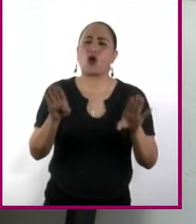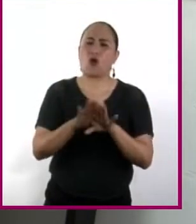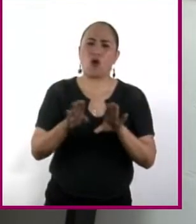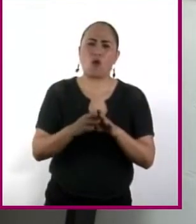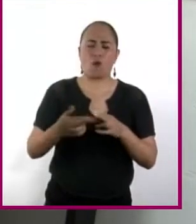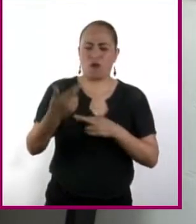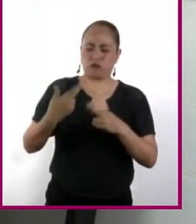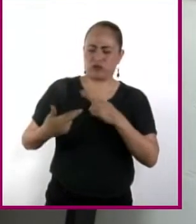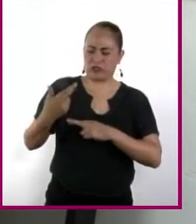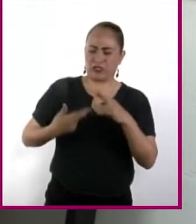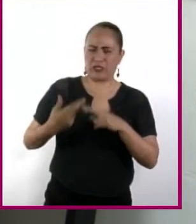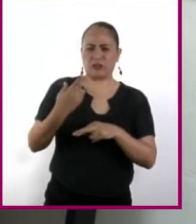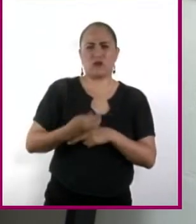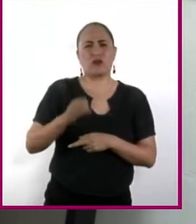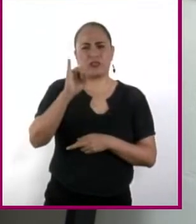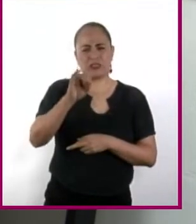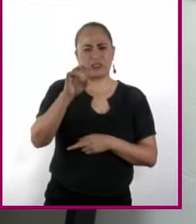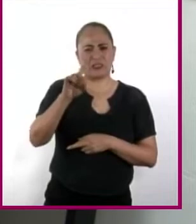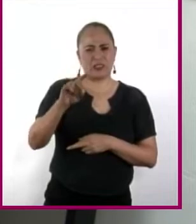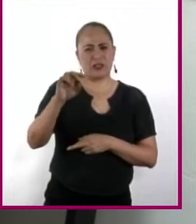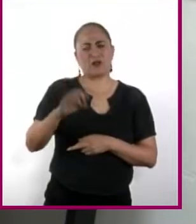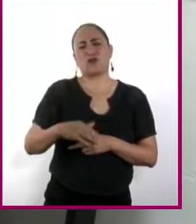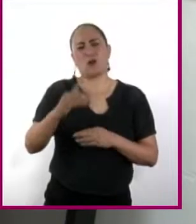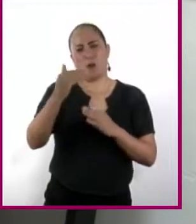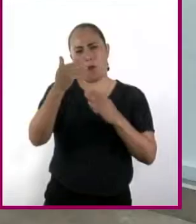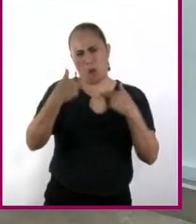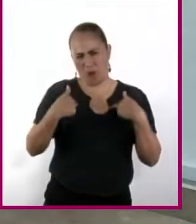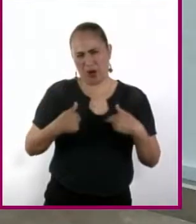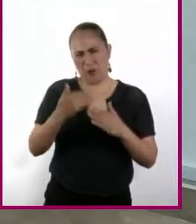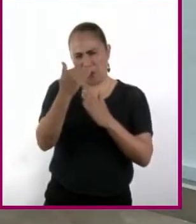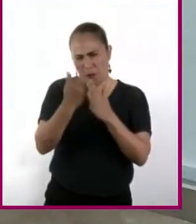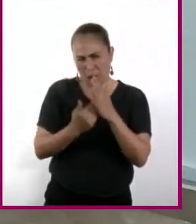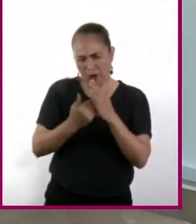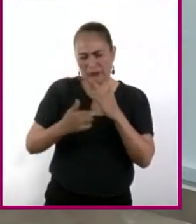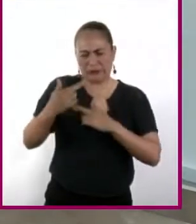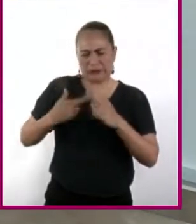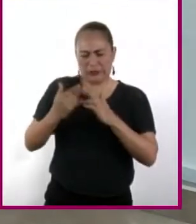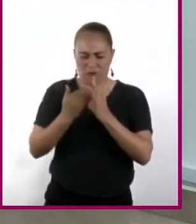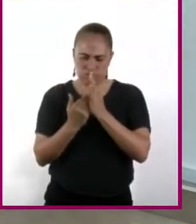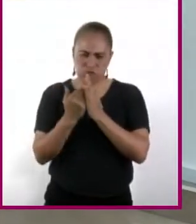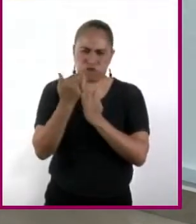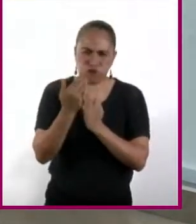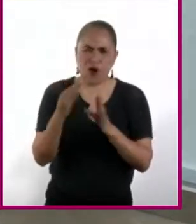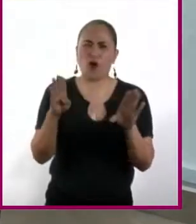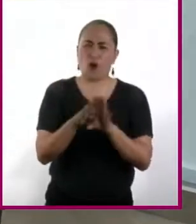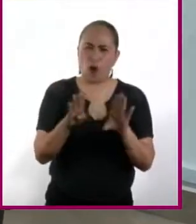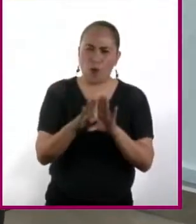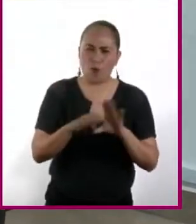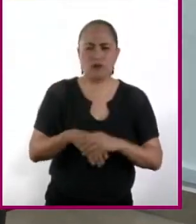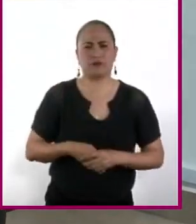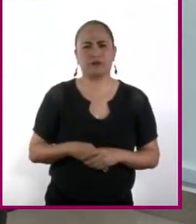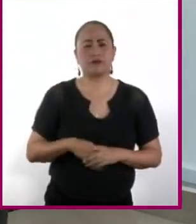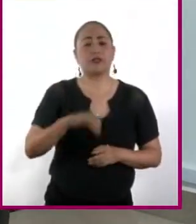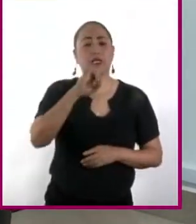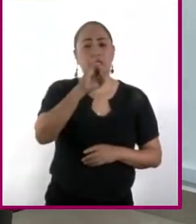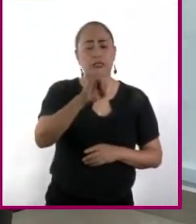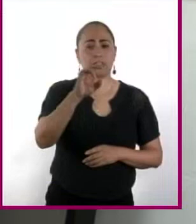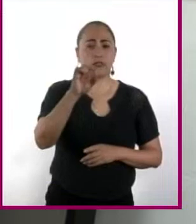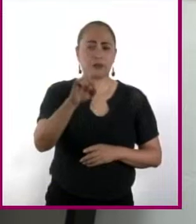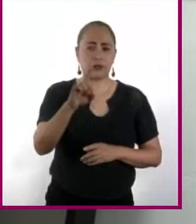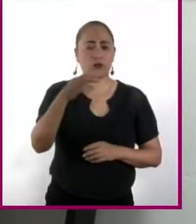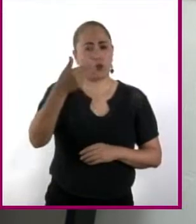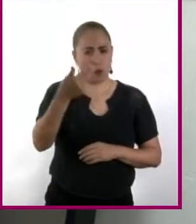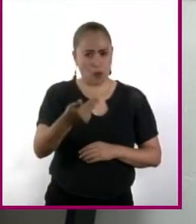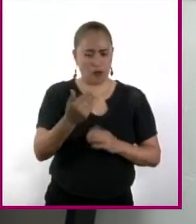un índice de desarrollo humano bajo? Pues una de las contribuciones más significativas para elevar los índices de desarrollo humano